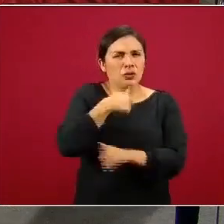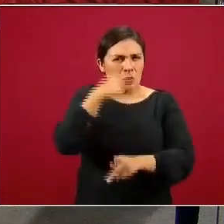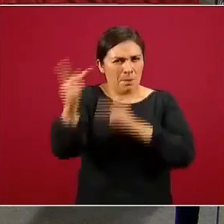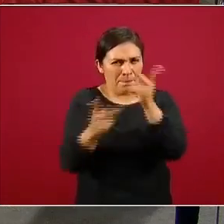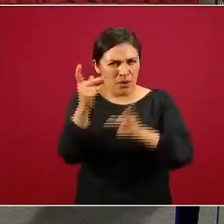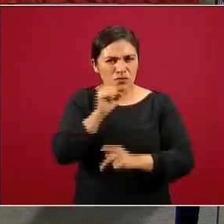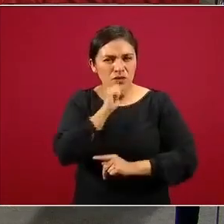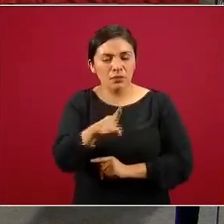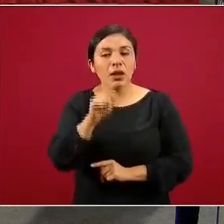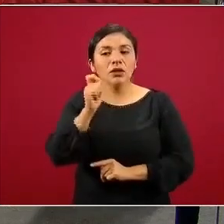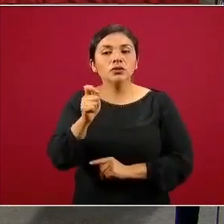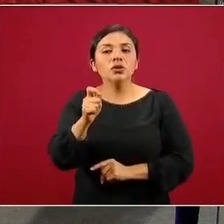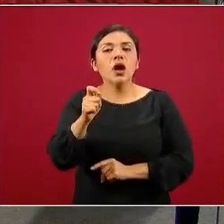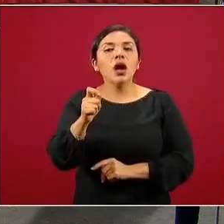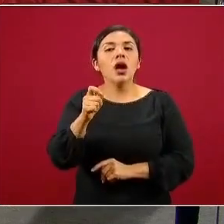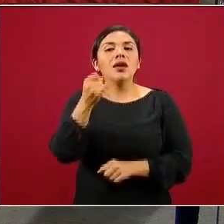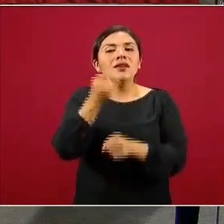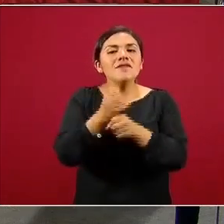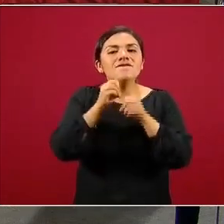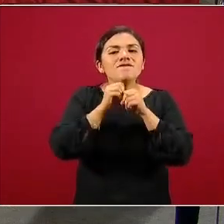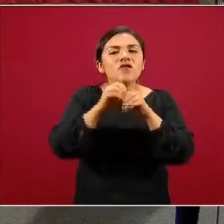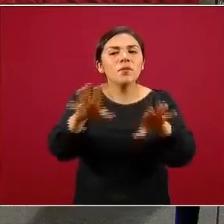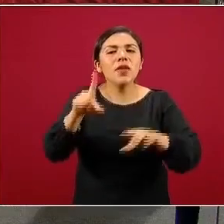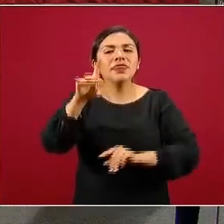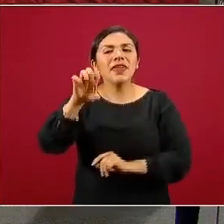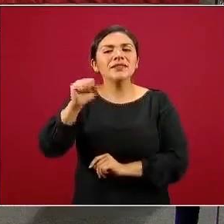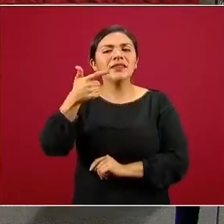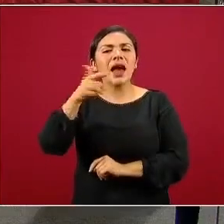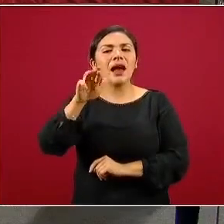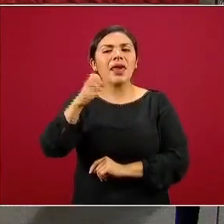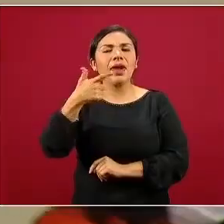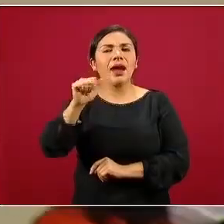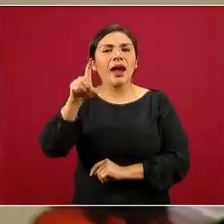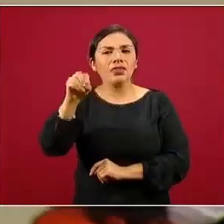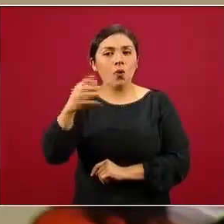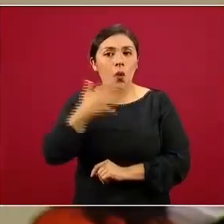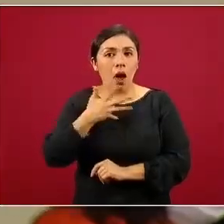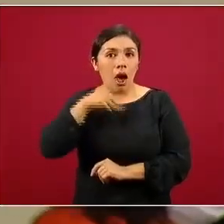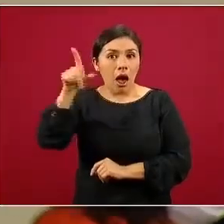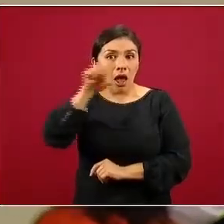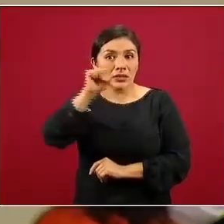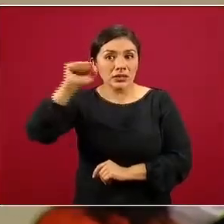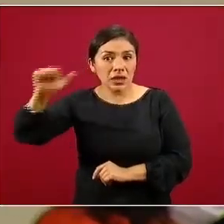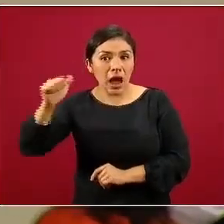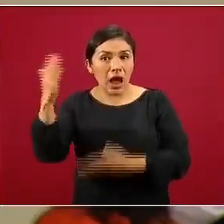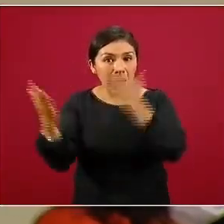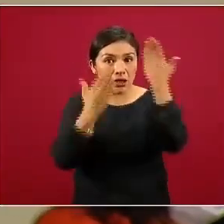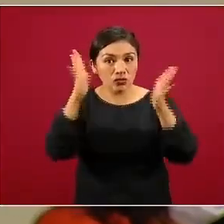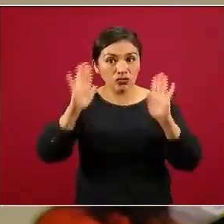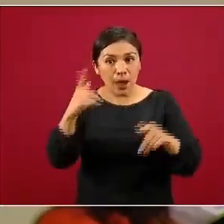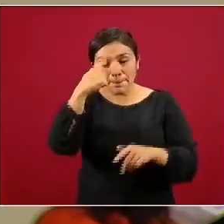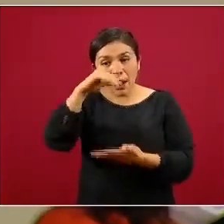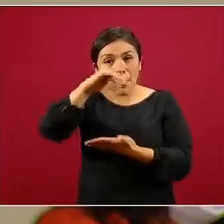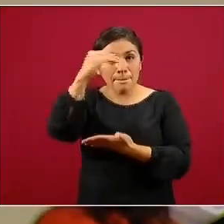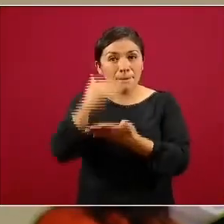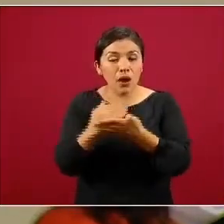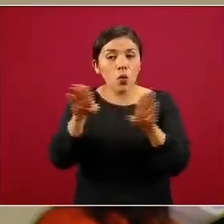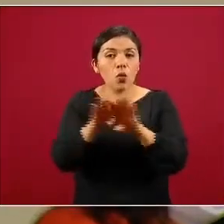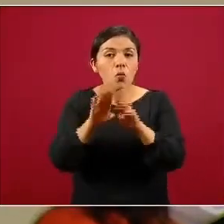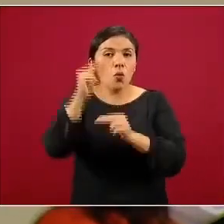le hice, respecto a los datos desagregados, si había en la Secretaría el estudio al respecto de bajarlos a